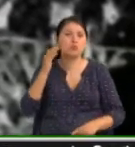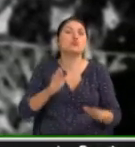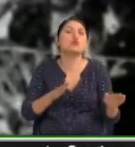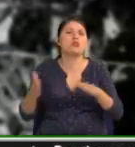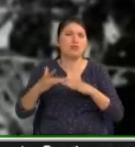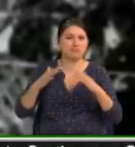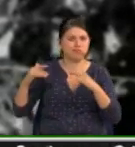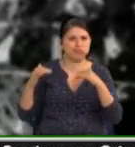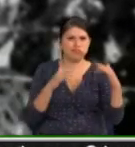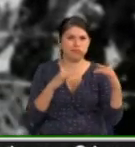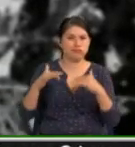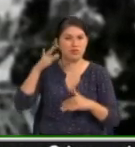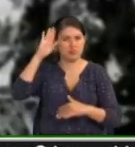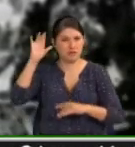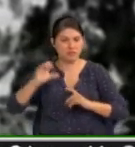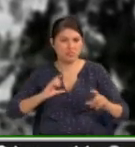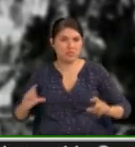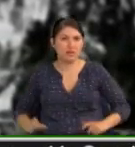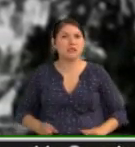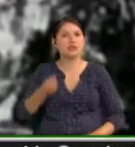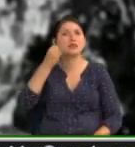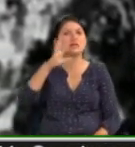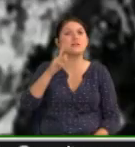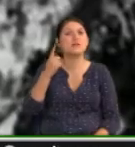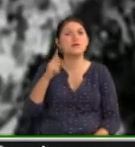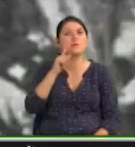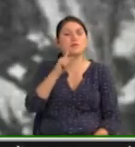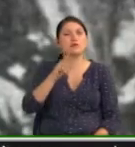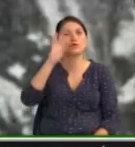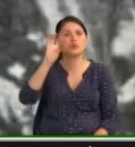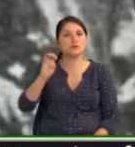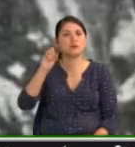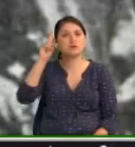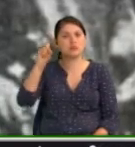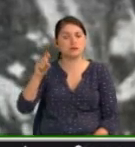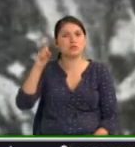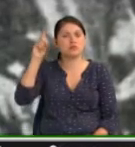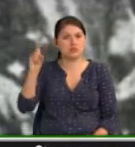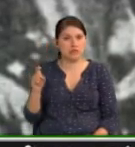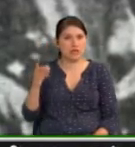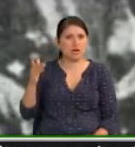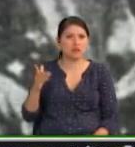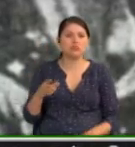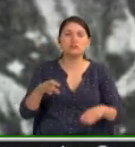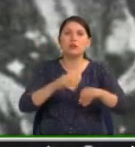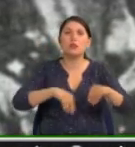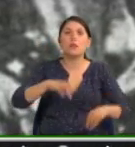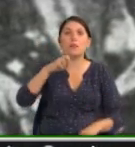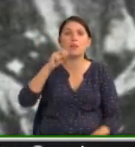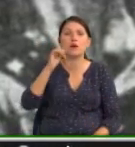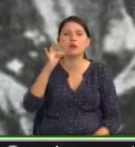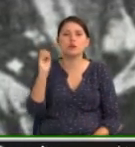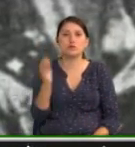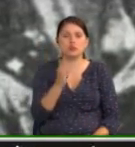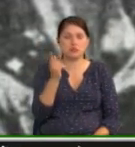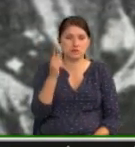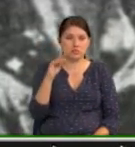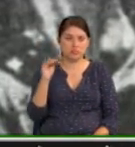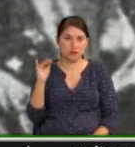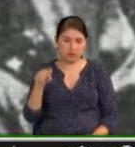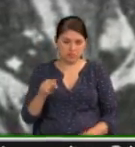en enfrentamientos con el ejército el 15 de febrero de 1966 en Patio Cemento, en este